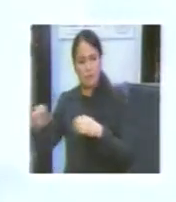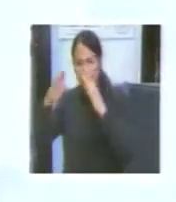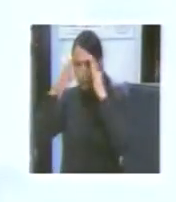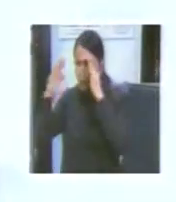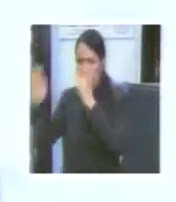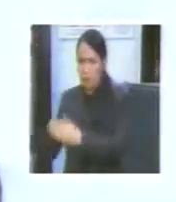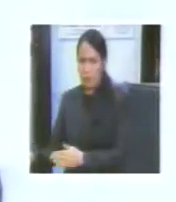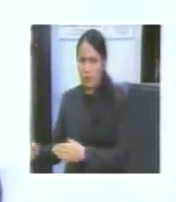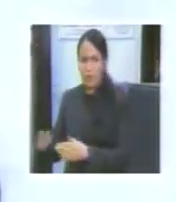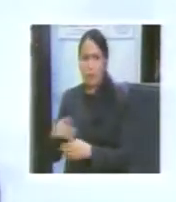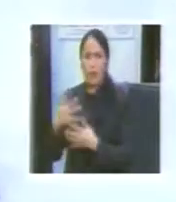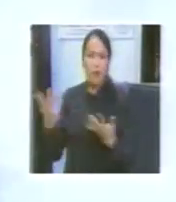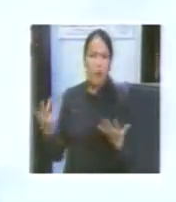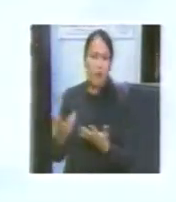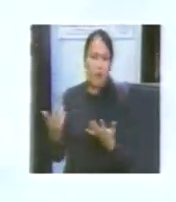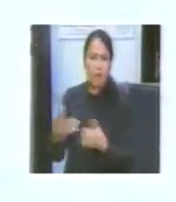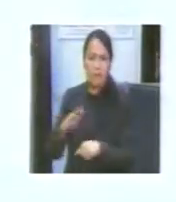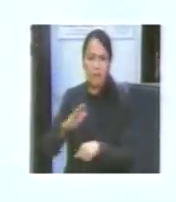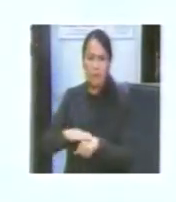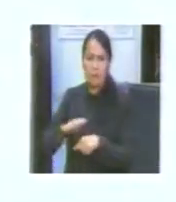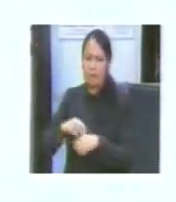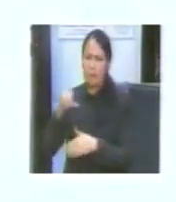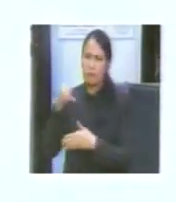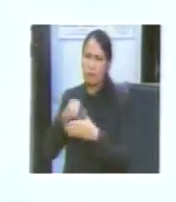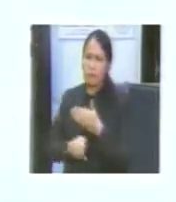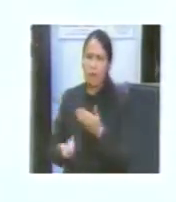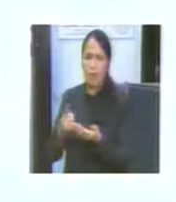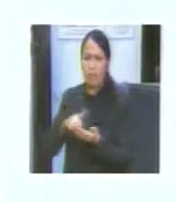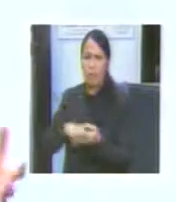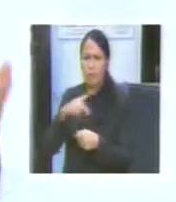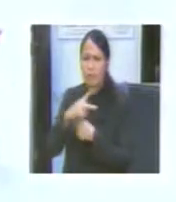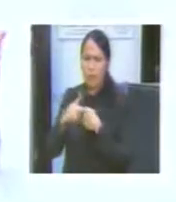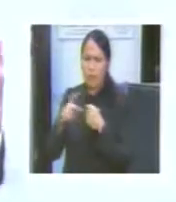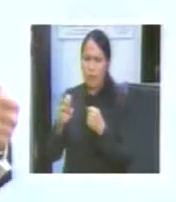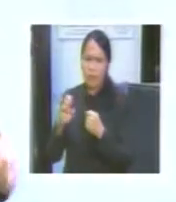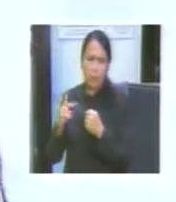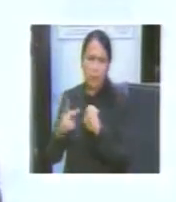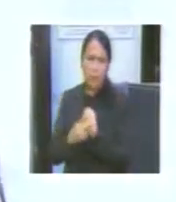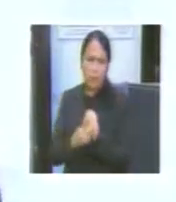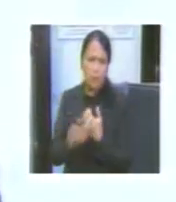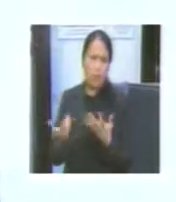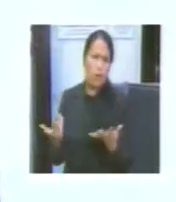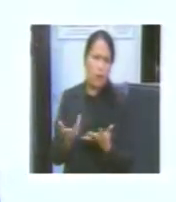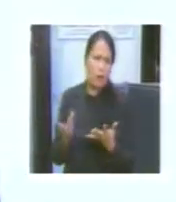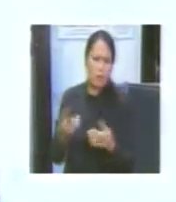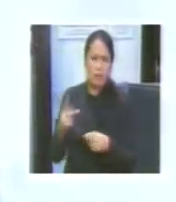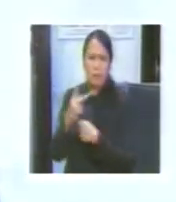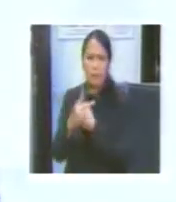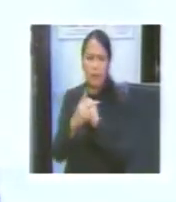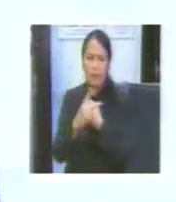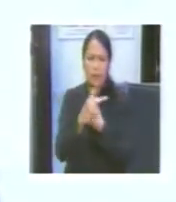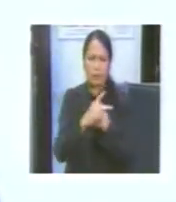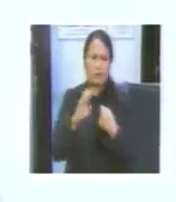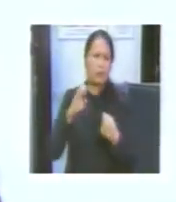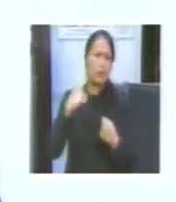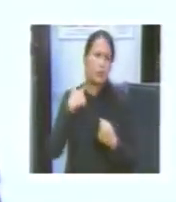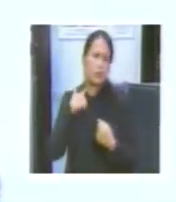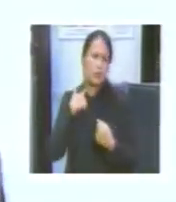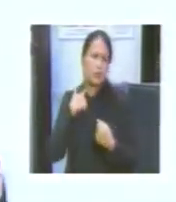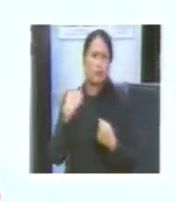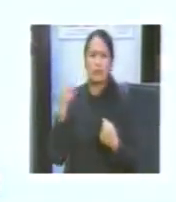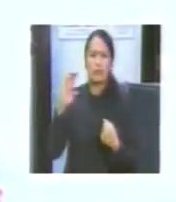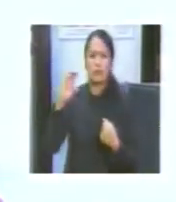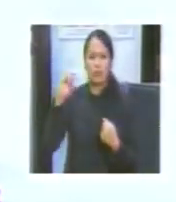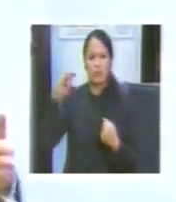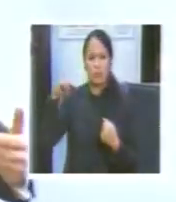en un proceso muy fuerte de introspección y de asimilación de los países excomunistas que estaban en